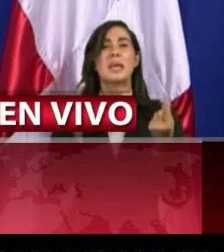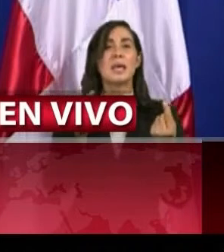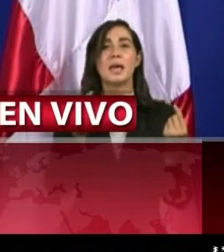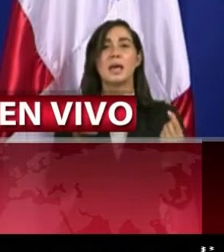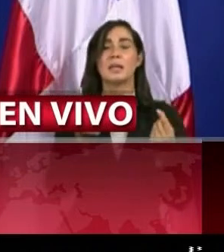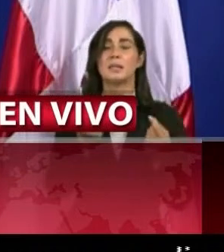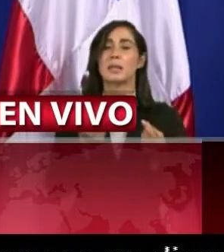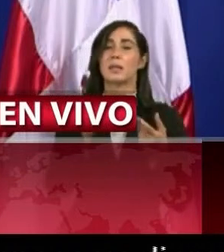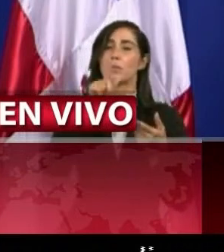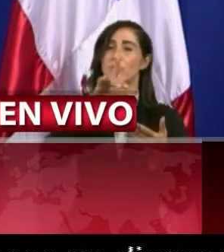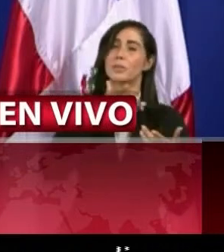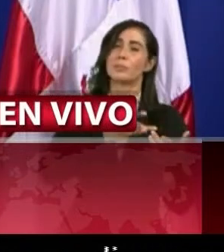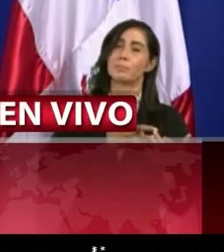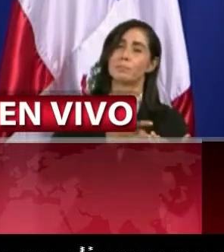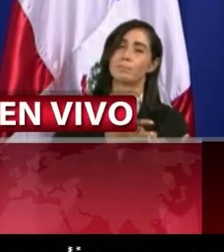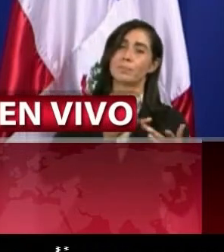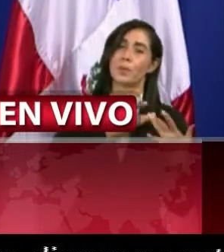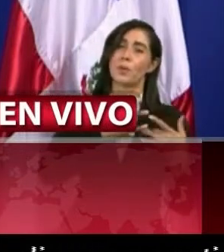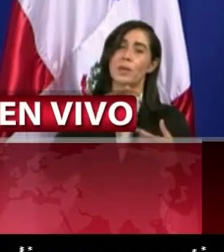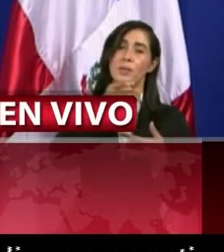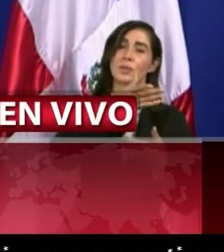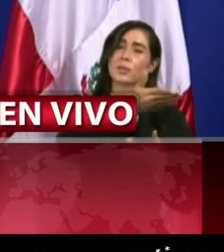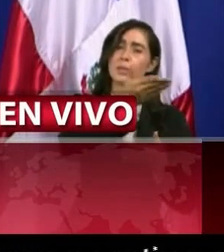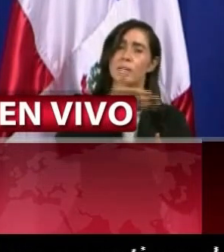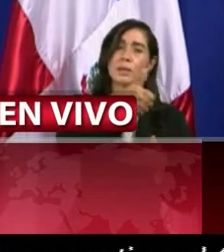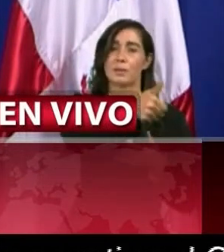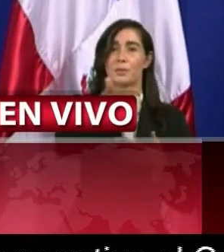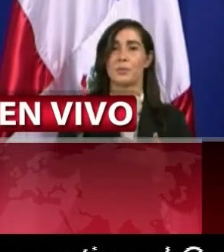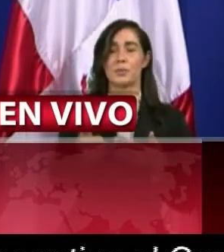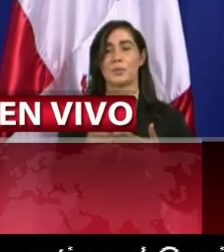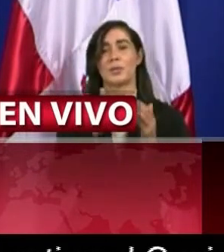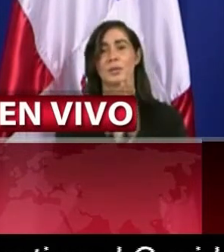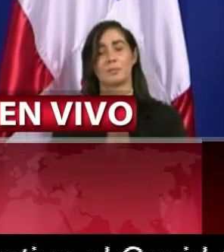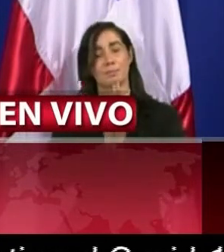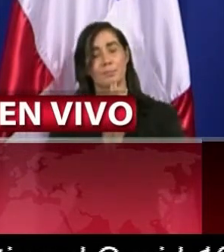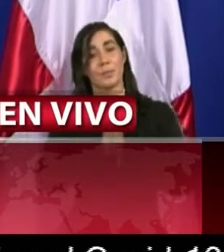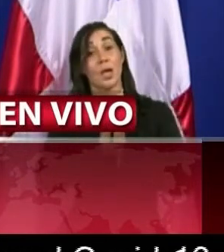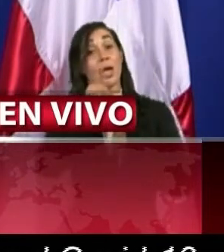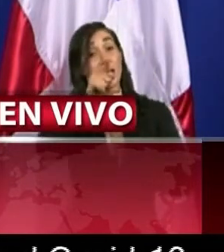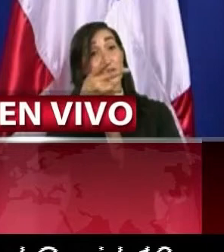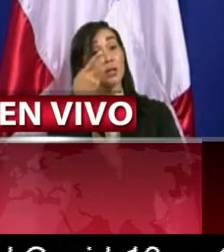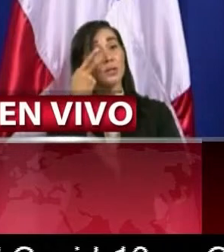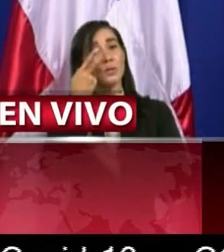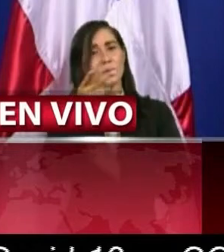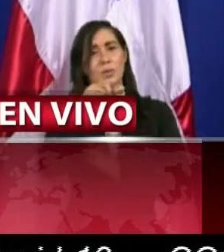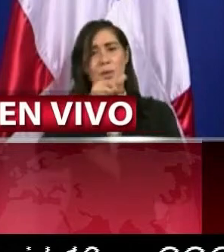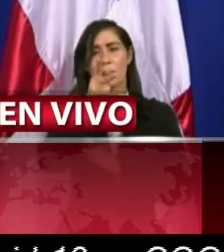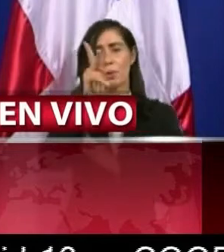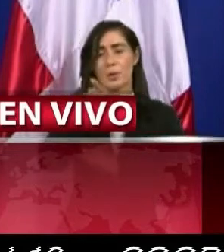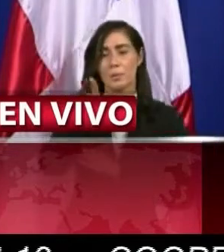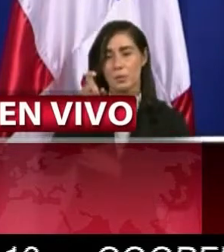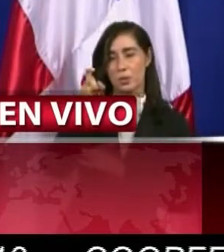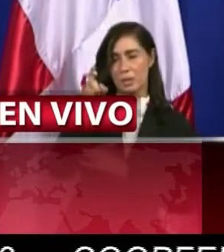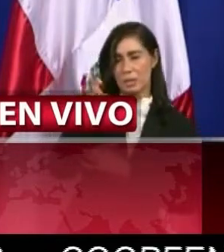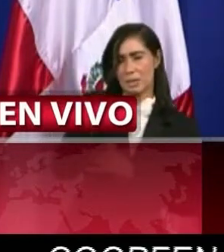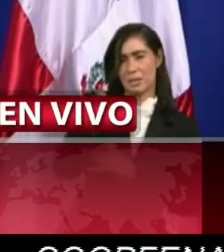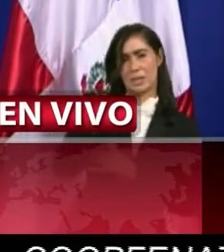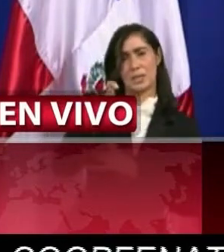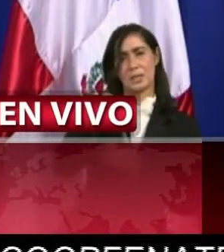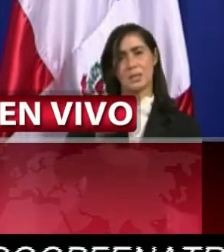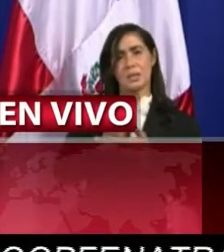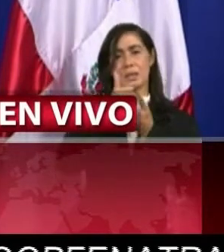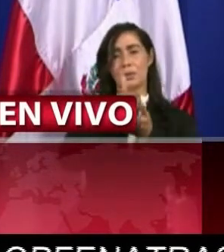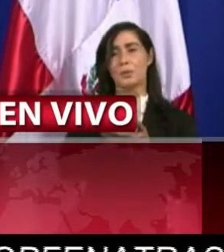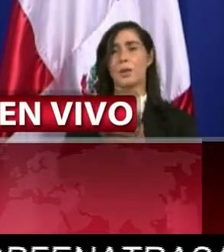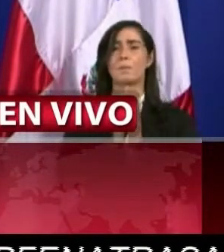a la nobleza del corazón dominicano. Si usted ve a una persona en necesidad, no